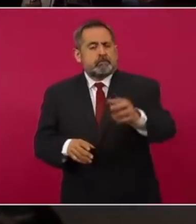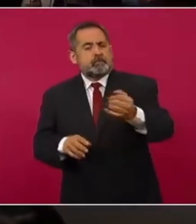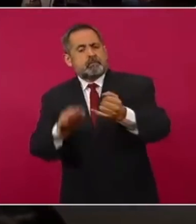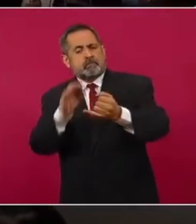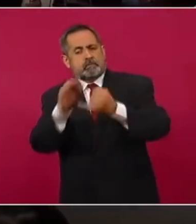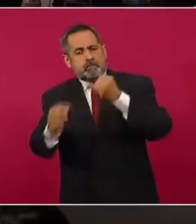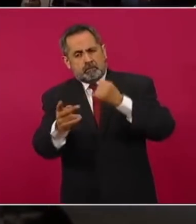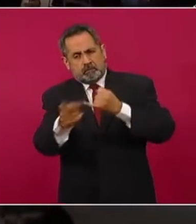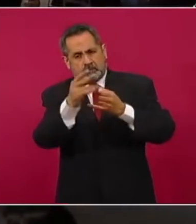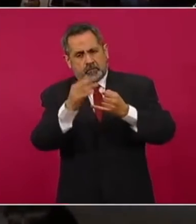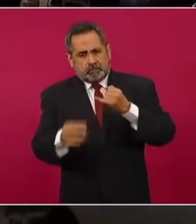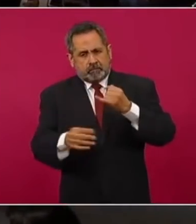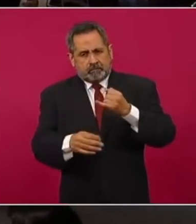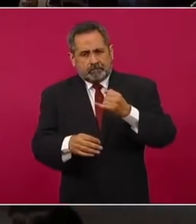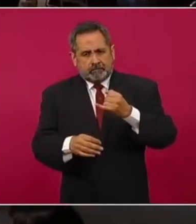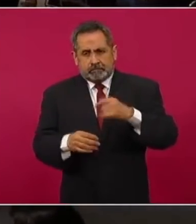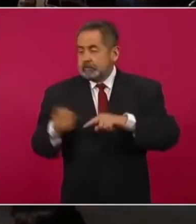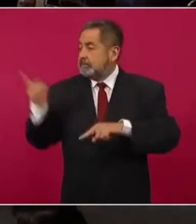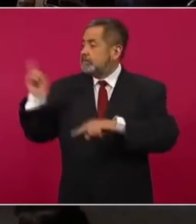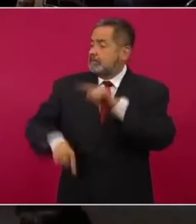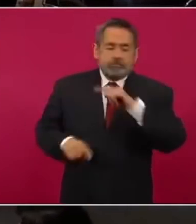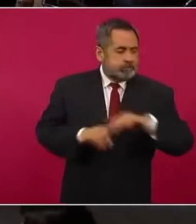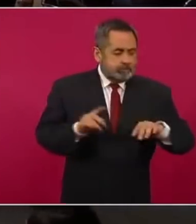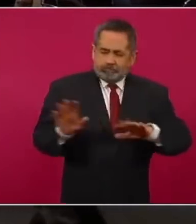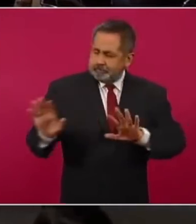por último sobre ese tema, presidente. No se arrebaten la palabra.